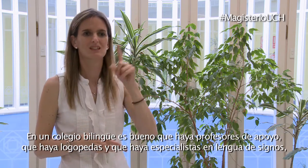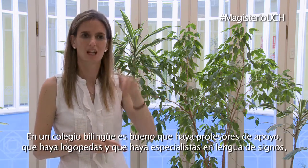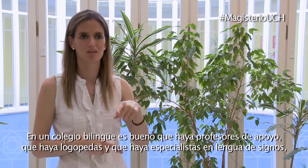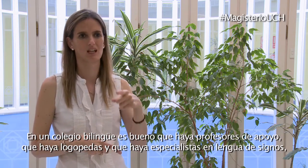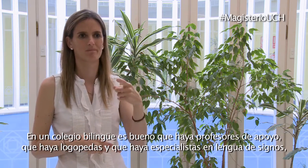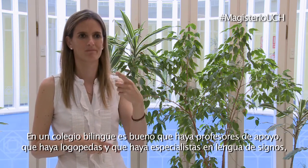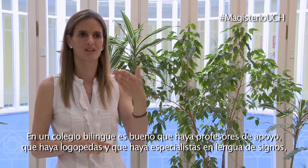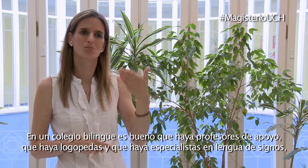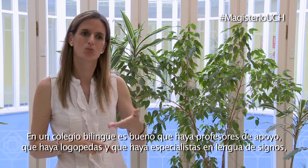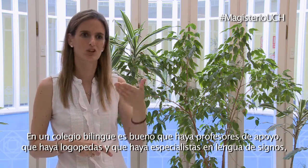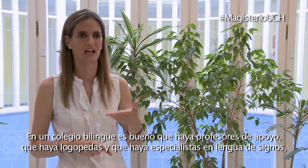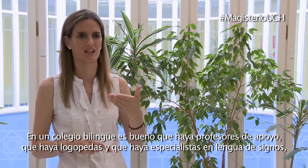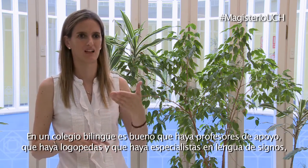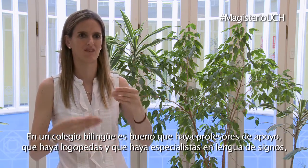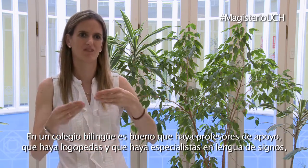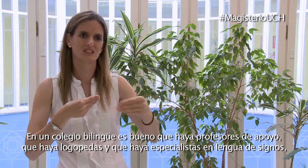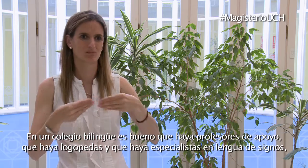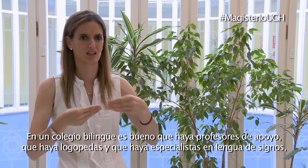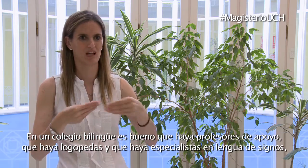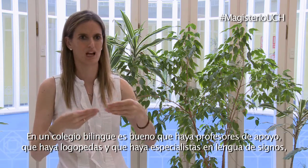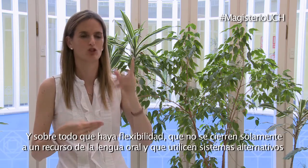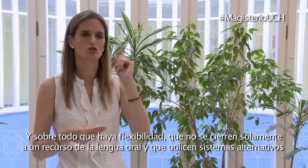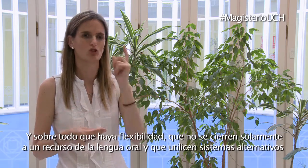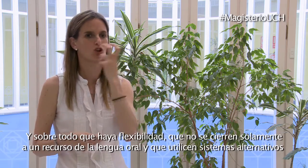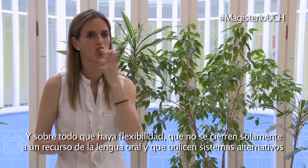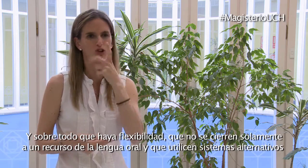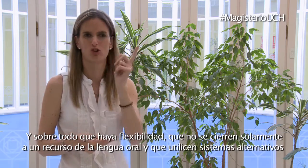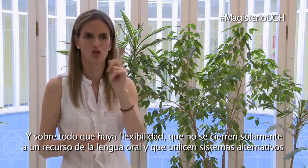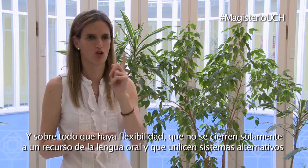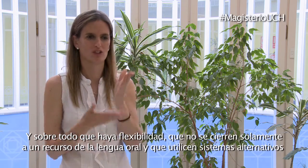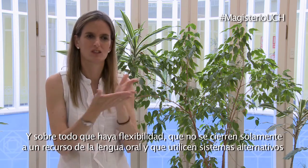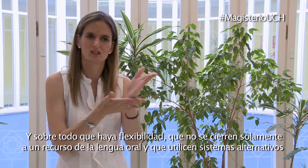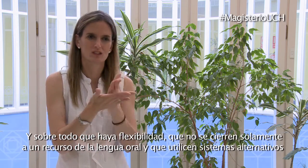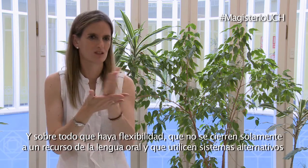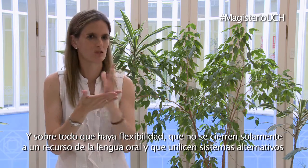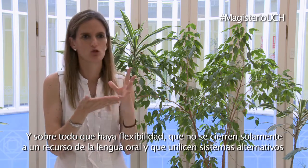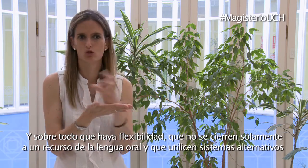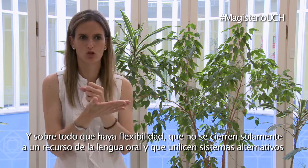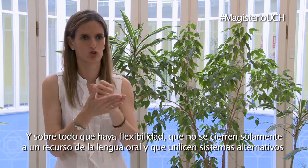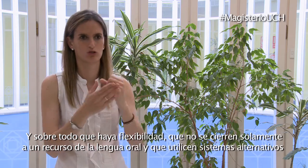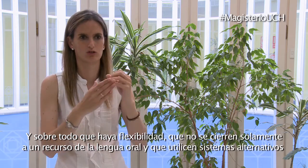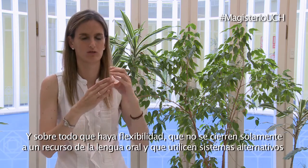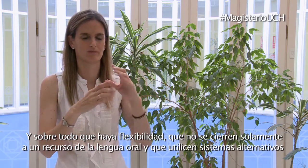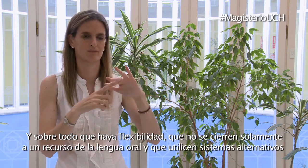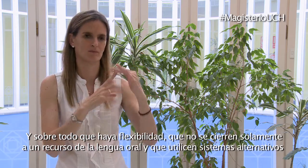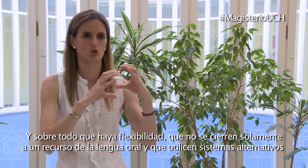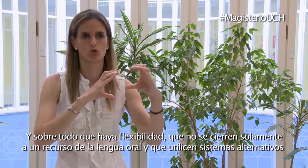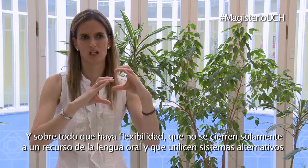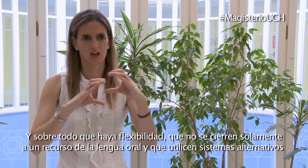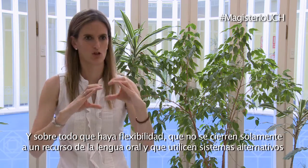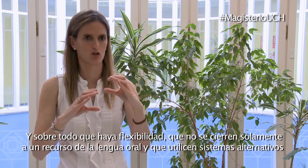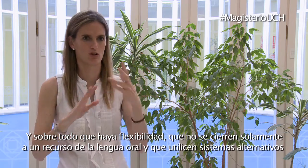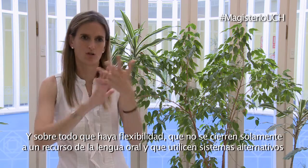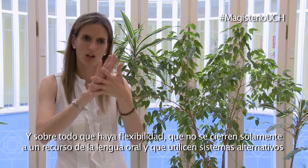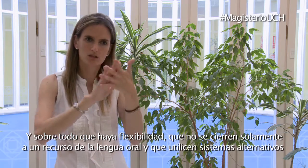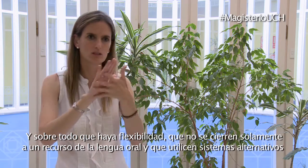logopedas y que hayan especialistas en lengua de signos y, sobre todo, que haya flexibilidad, que no se cierren solamente a un recurso de la lengua oral